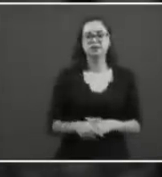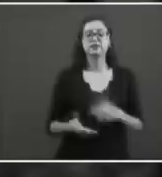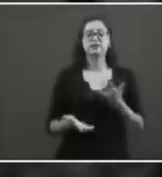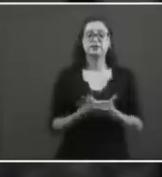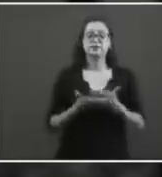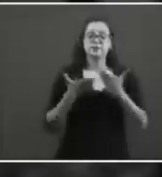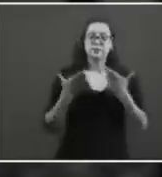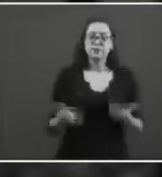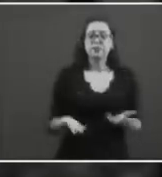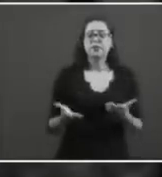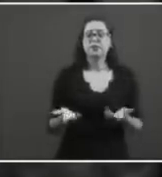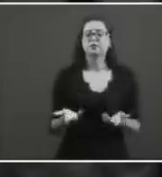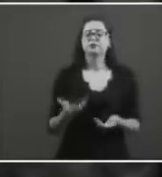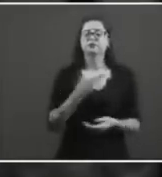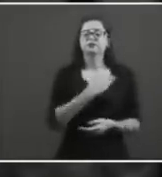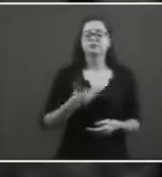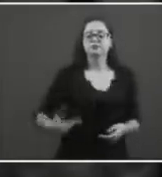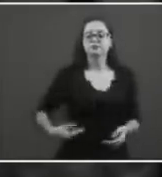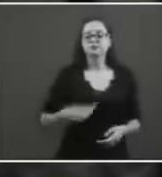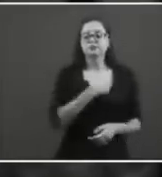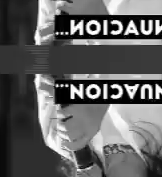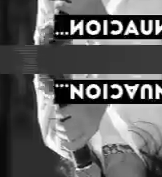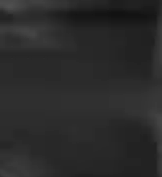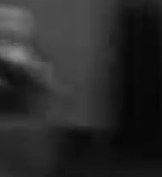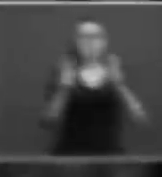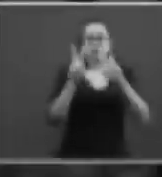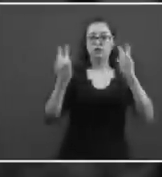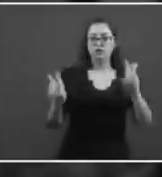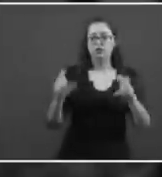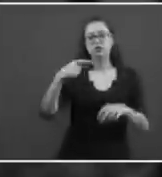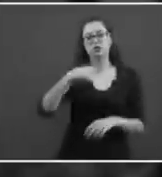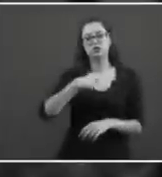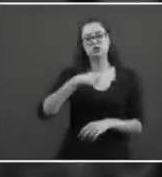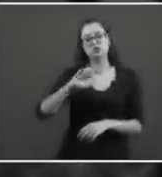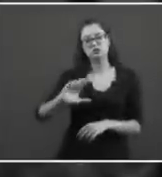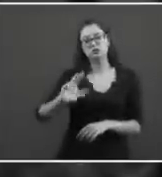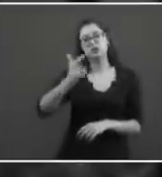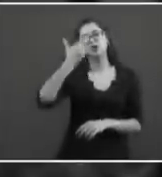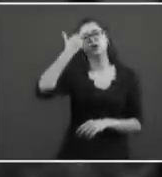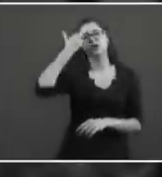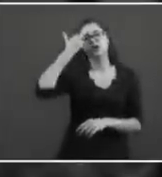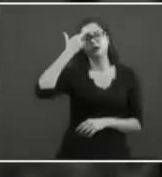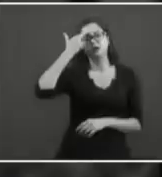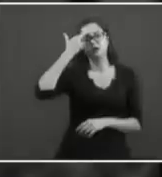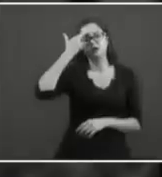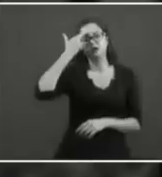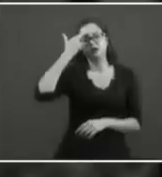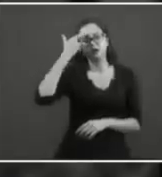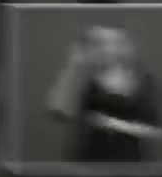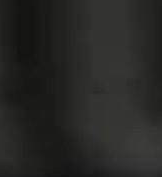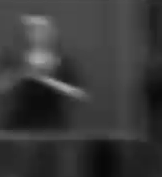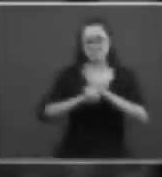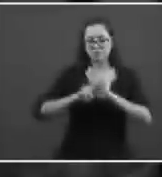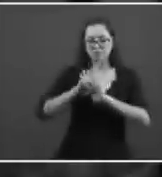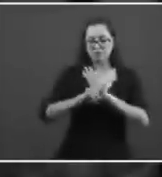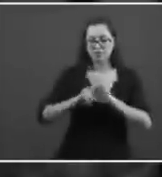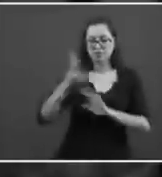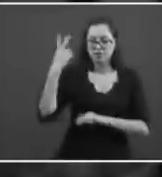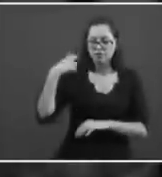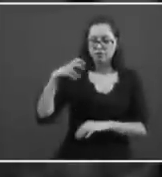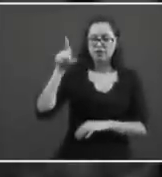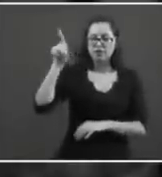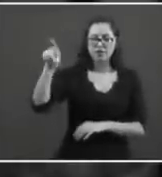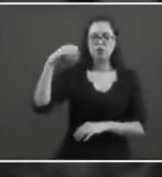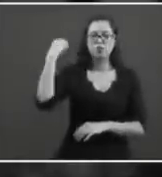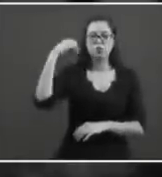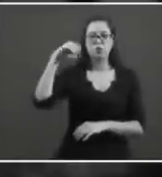habla de los presidentes municipales, pues yo recuerdo un poco el video de la gira en Oaxaca